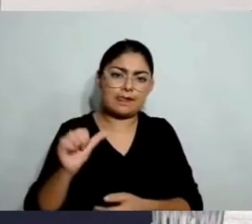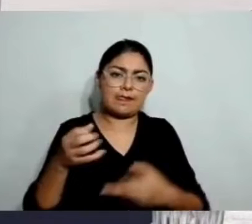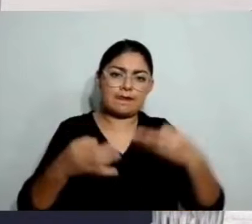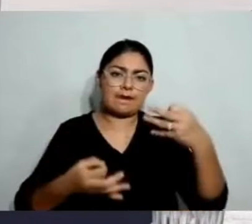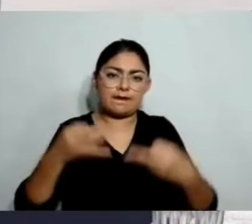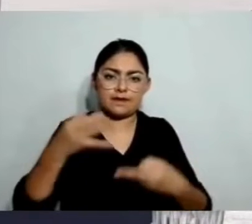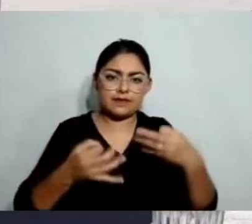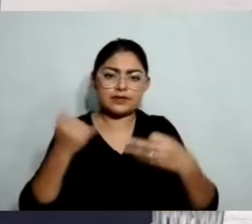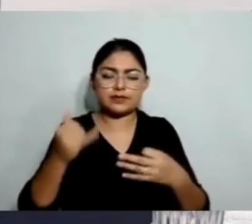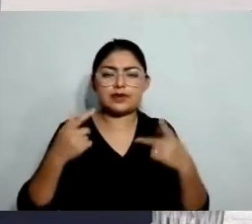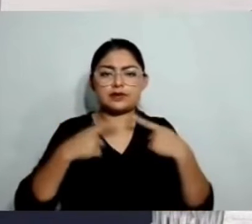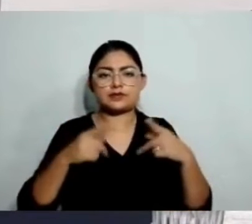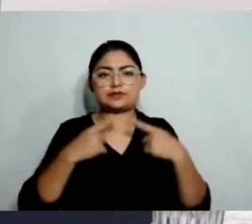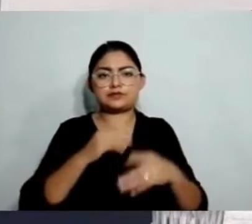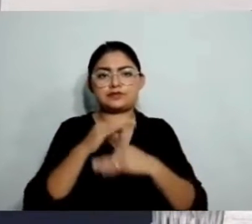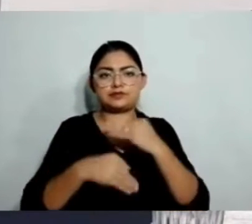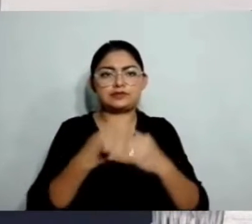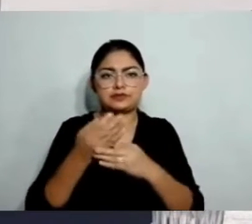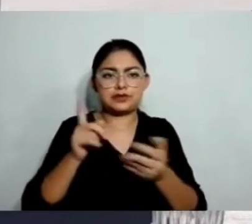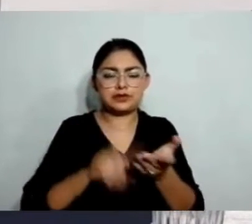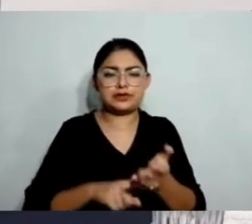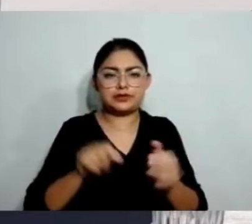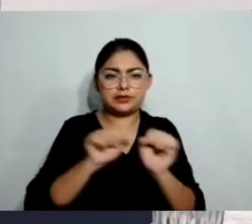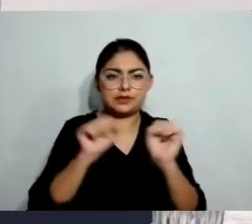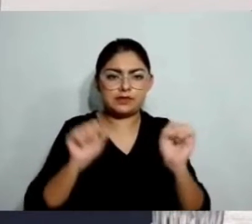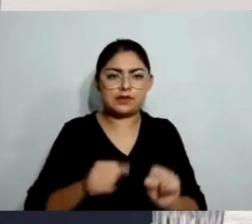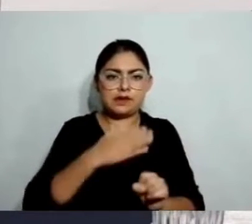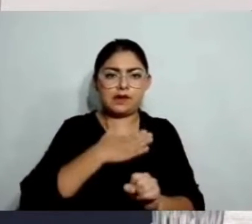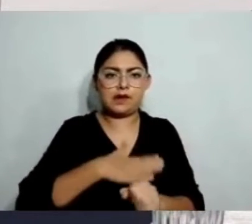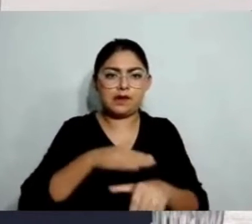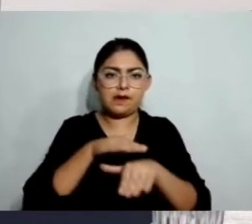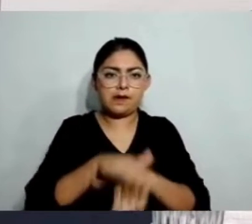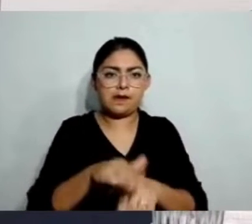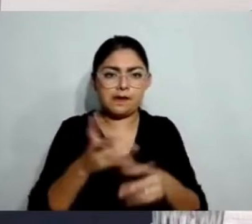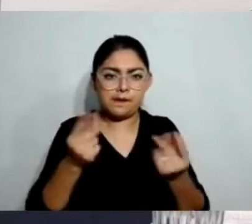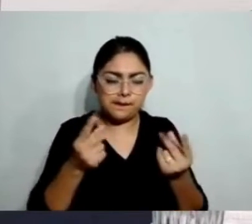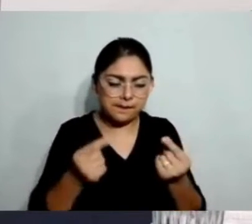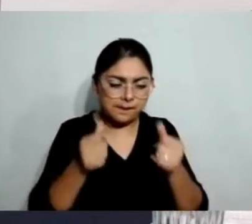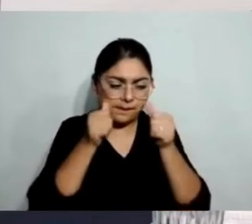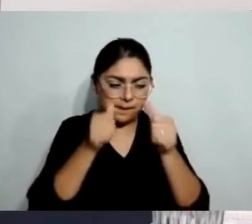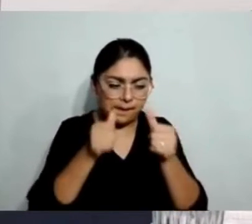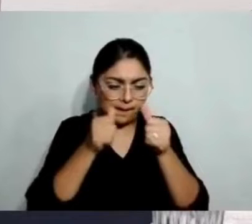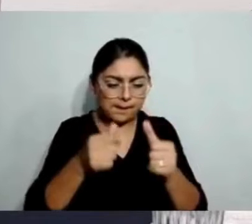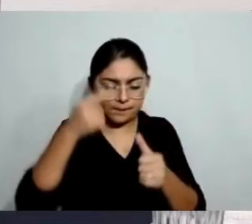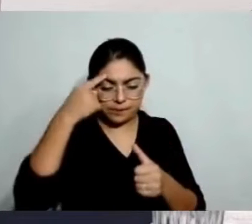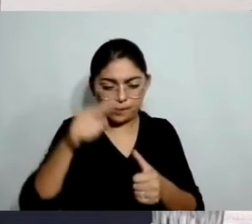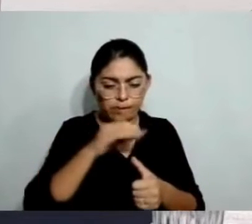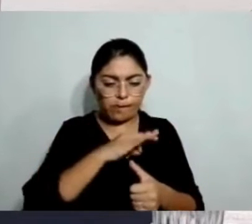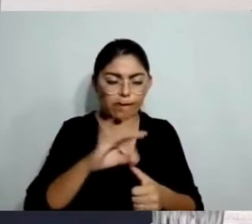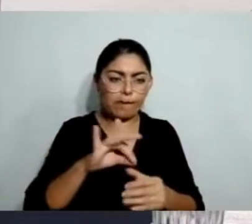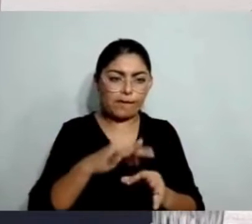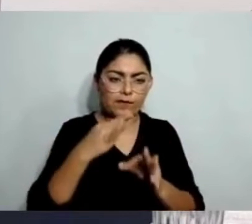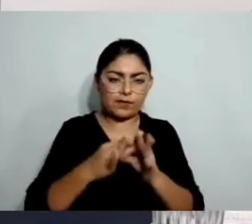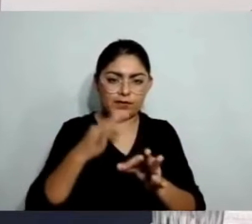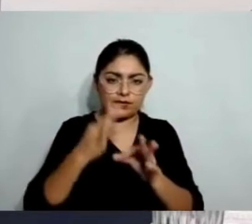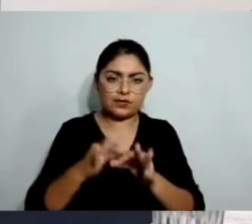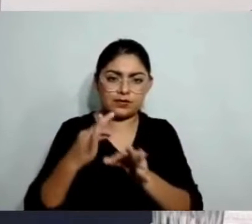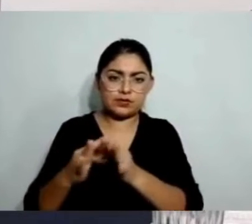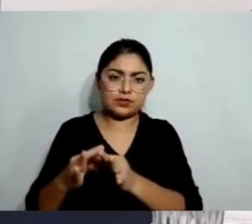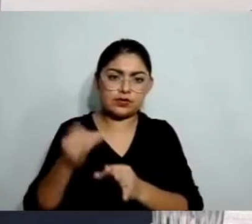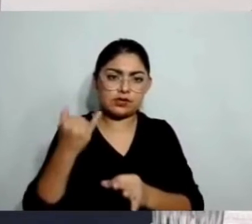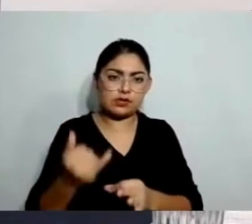que participamos en el sistema de justicia de la diligencia que se debe tener al llevar una de estas causas y entender por ejemplo las